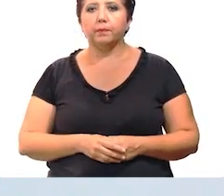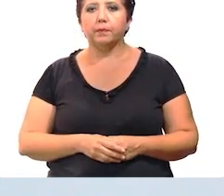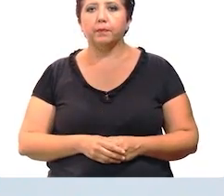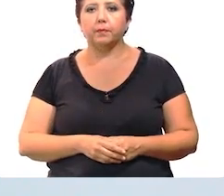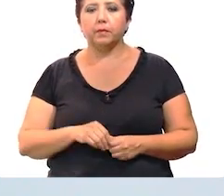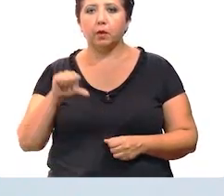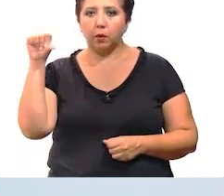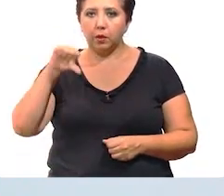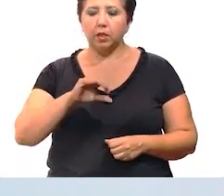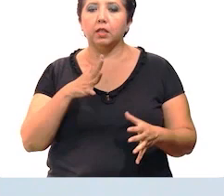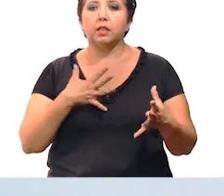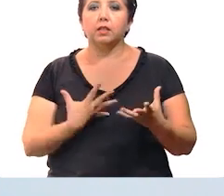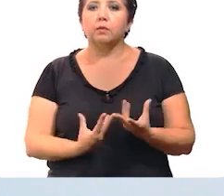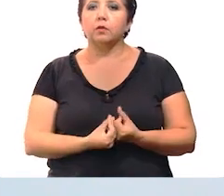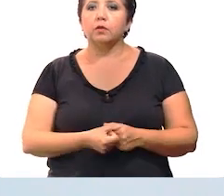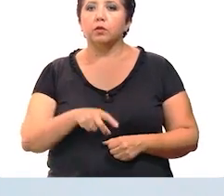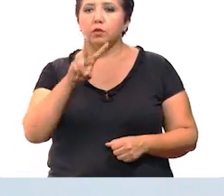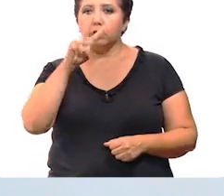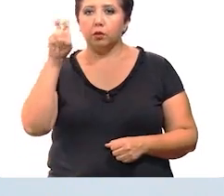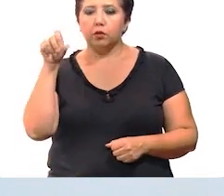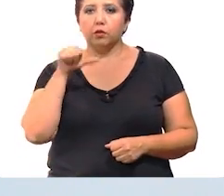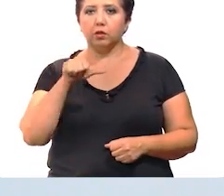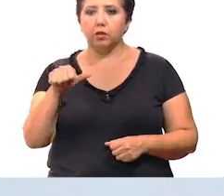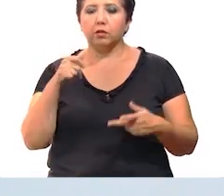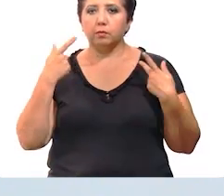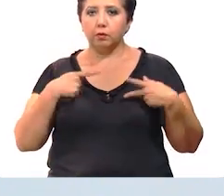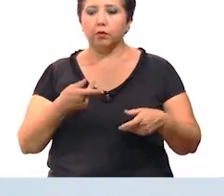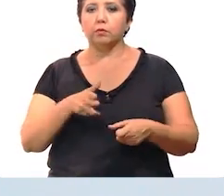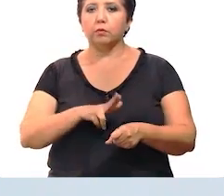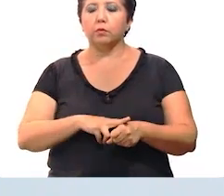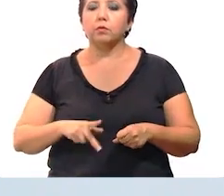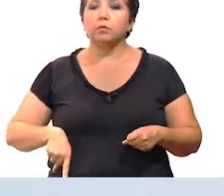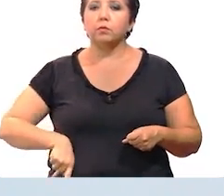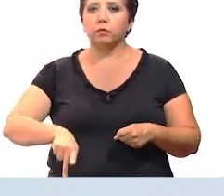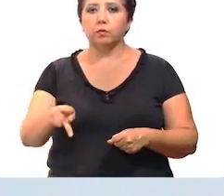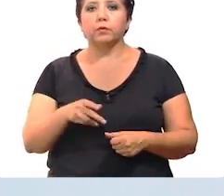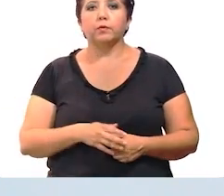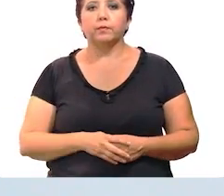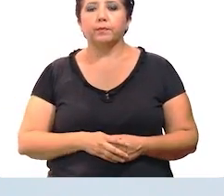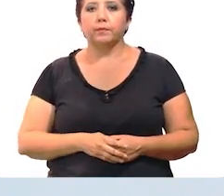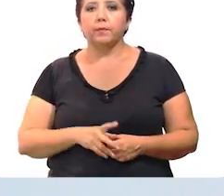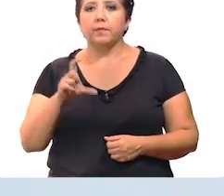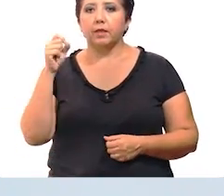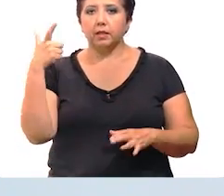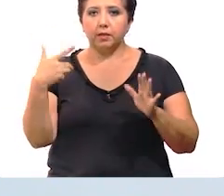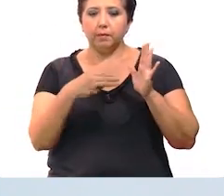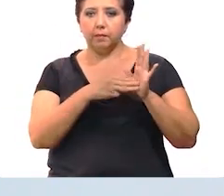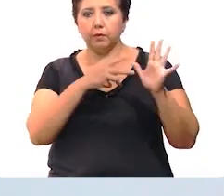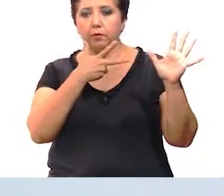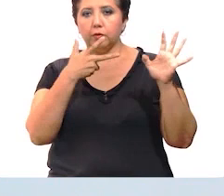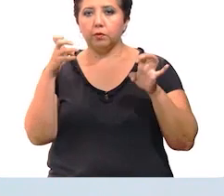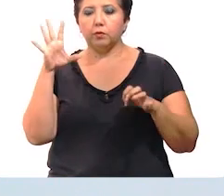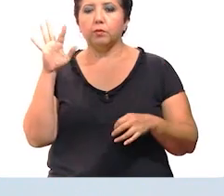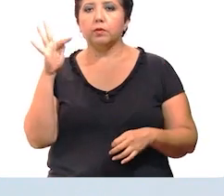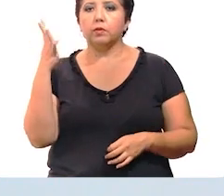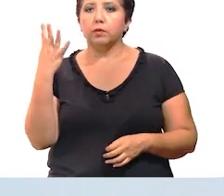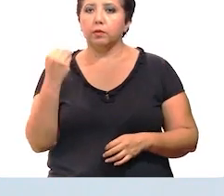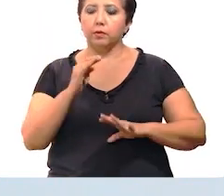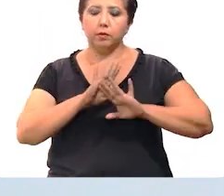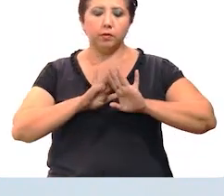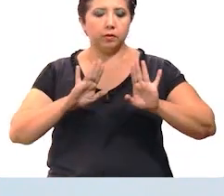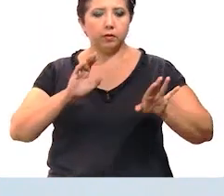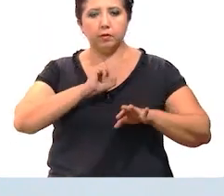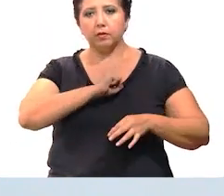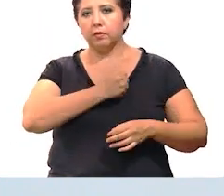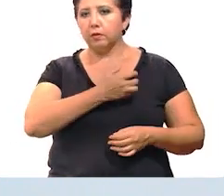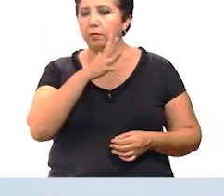diarios. El día de hoy tenemos 216 pacientes en hospitales públicos. 27.849 pacientes ya se